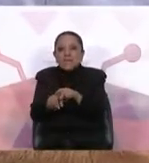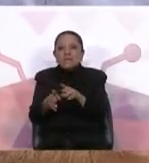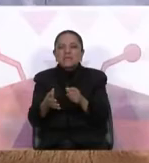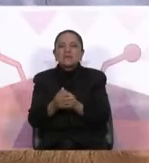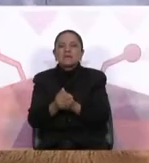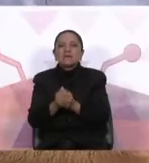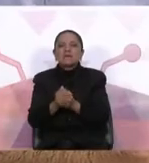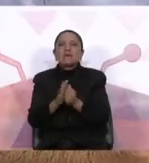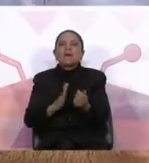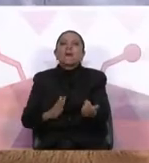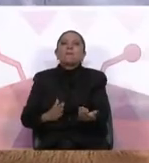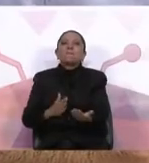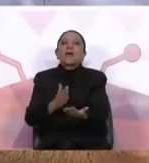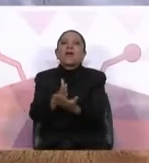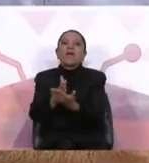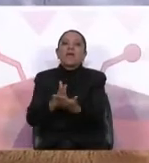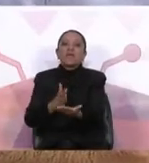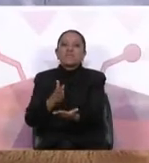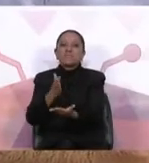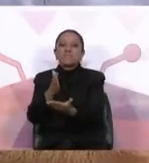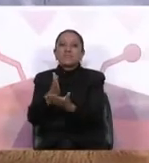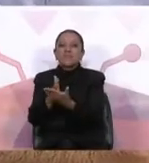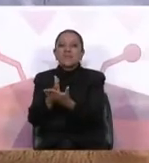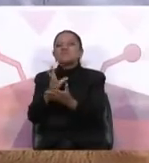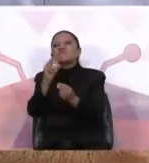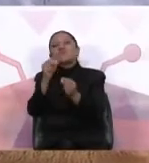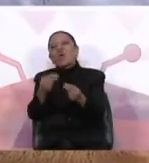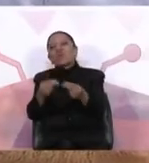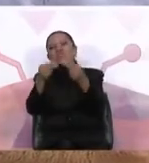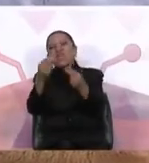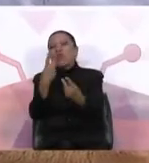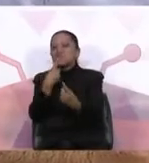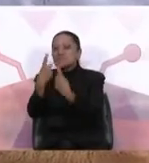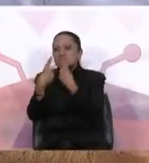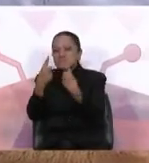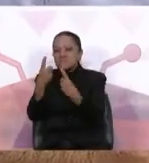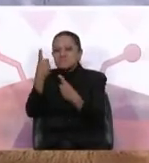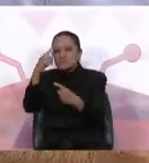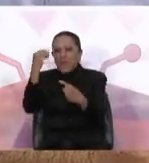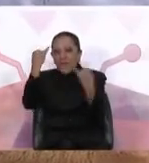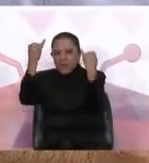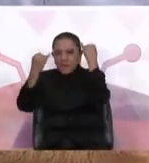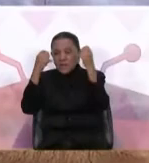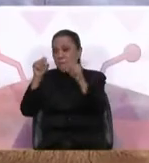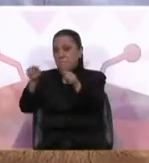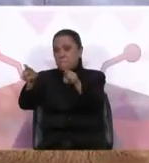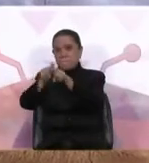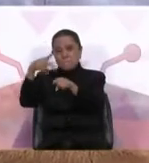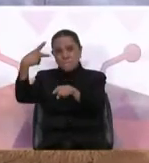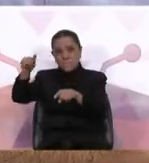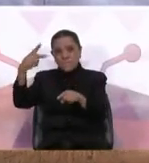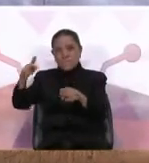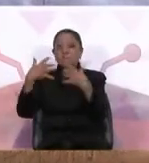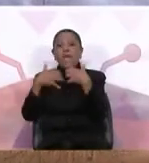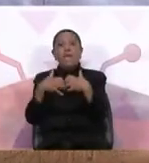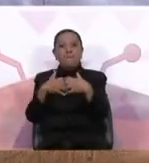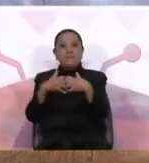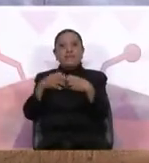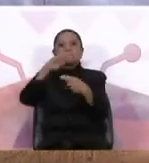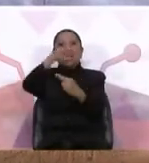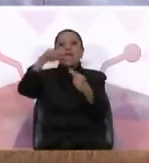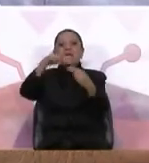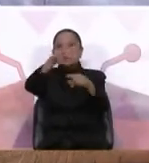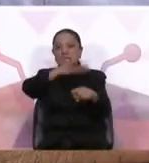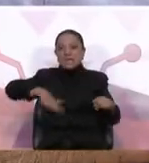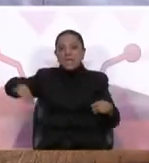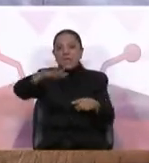una no negociación pero sí una reflexión con la empresa misma y la ciudad y la región de la población para poder